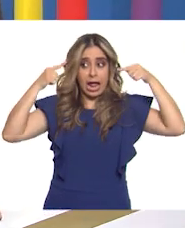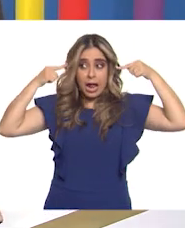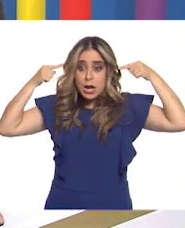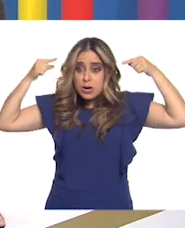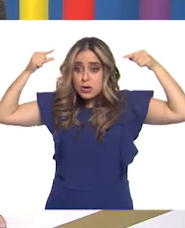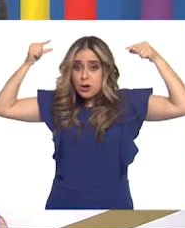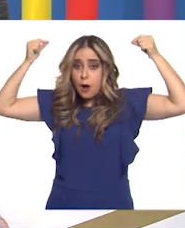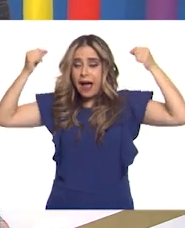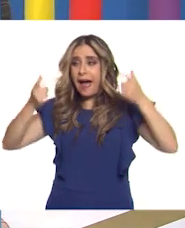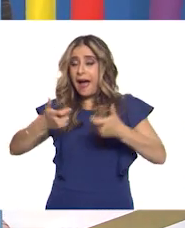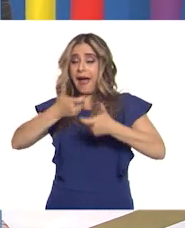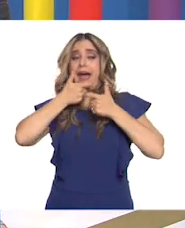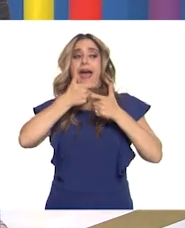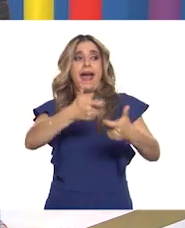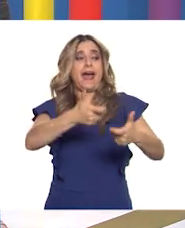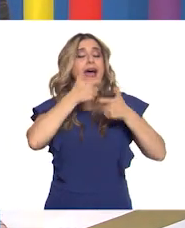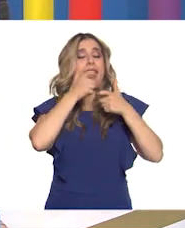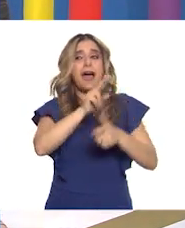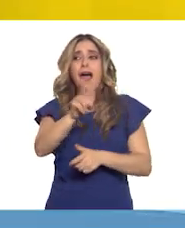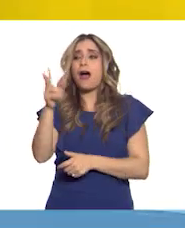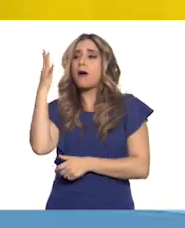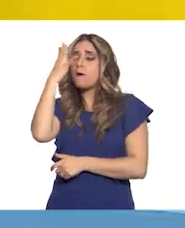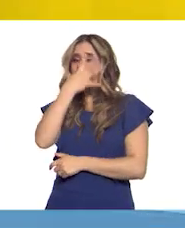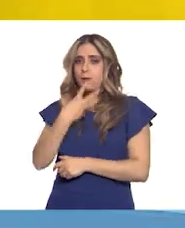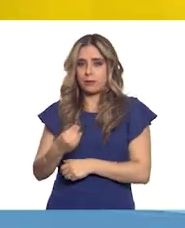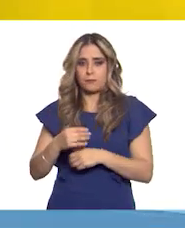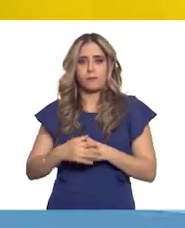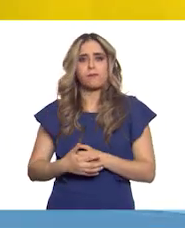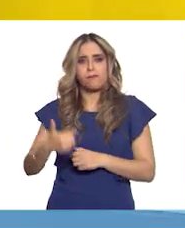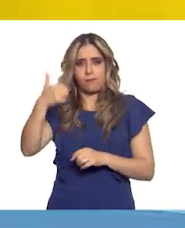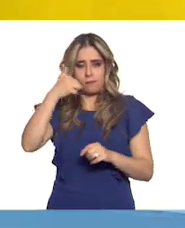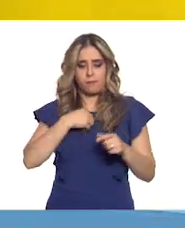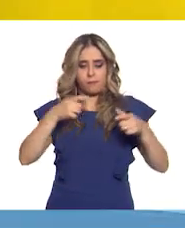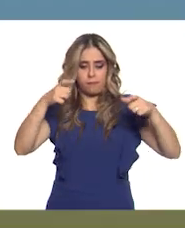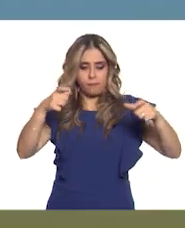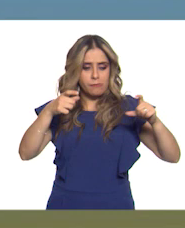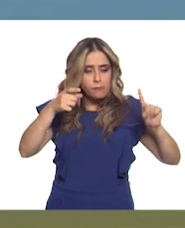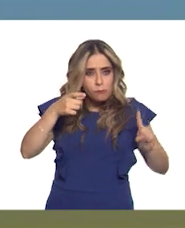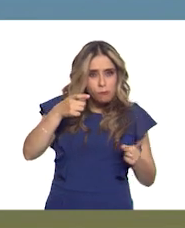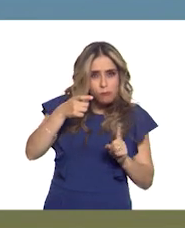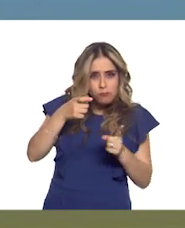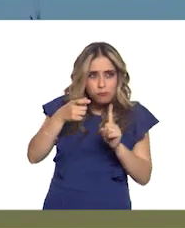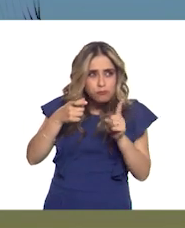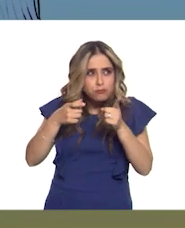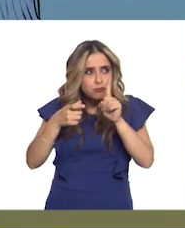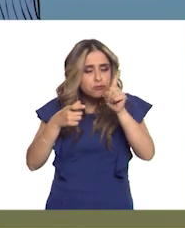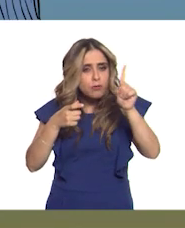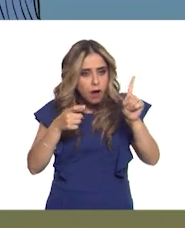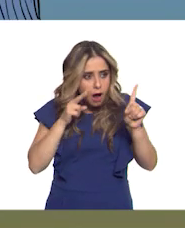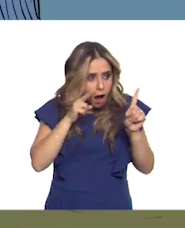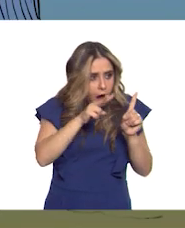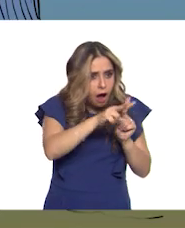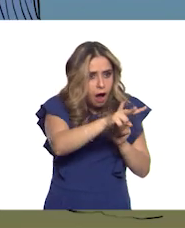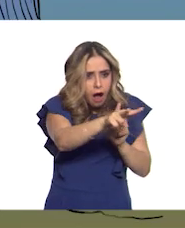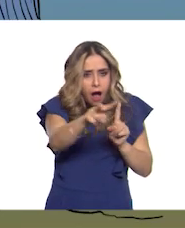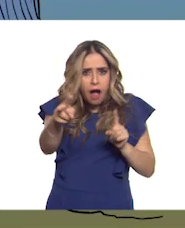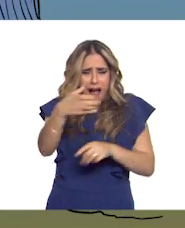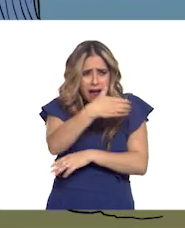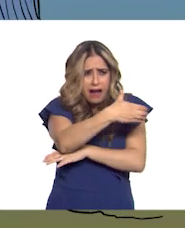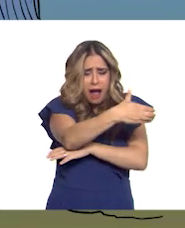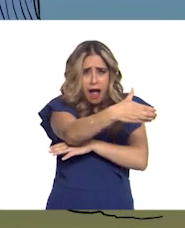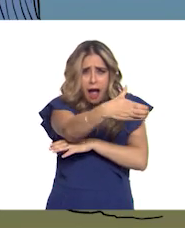risa y placer. Yo había salido por un cráter apagado. Ante mis ojos había un campo